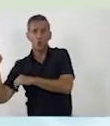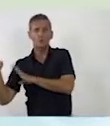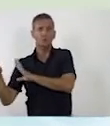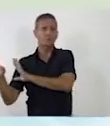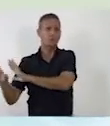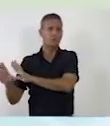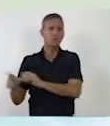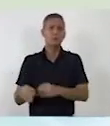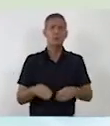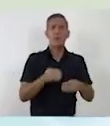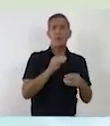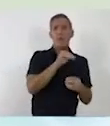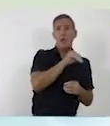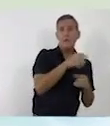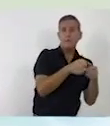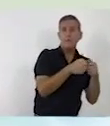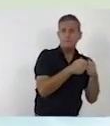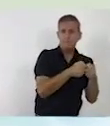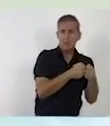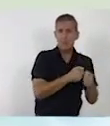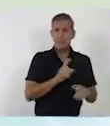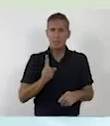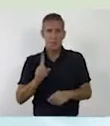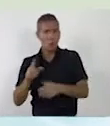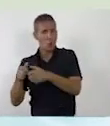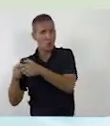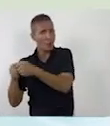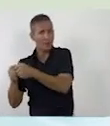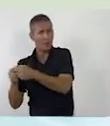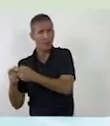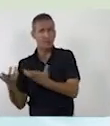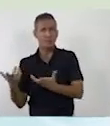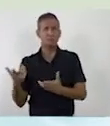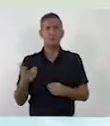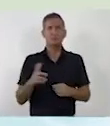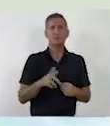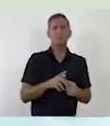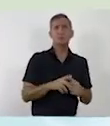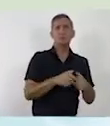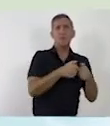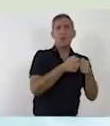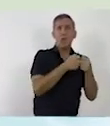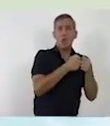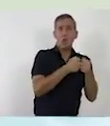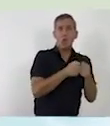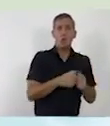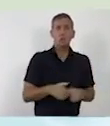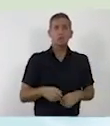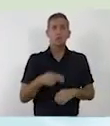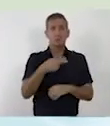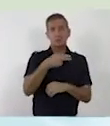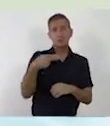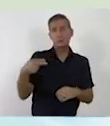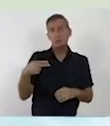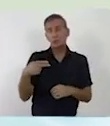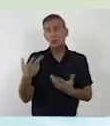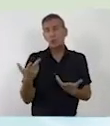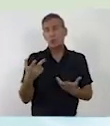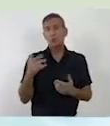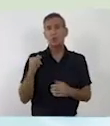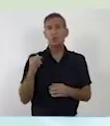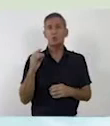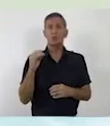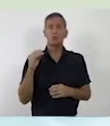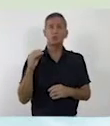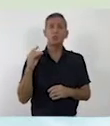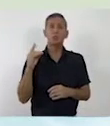clasificar metales, no metales, óxidos, cuando digo óxidos en metálicos y no metálicos, hidróxidos, cuando digo